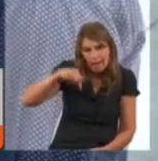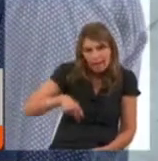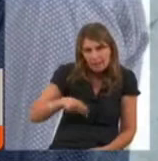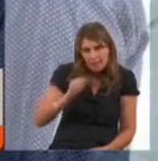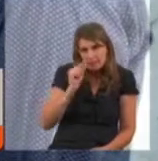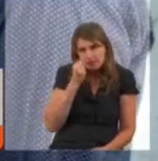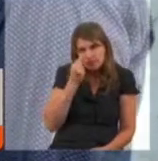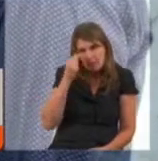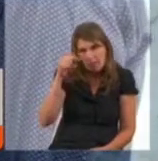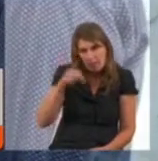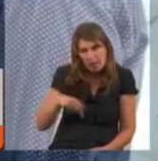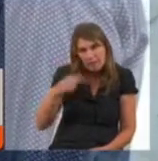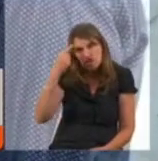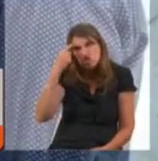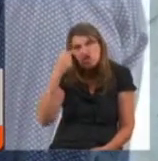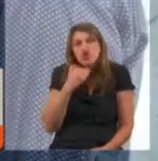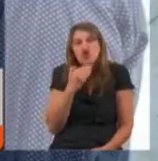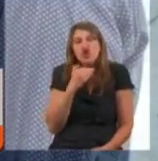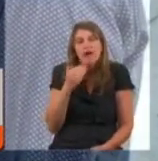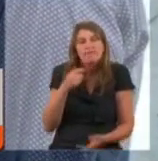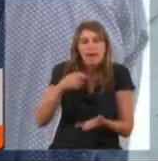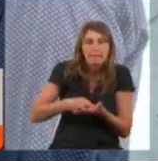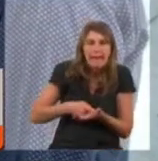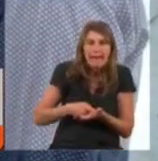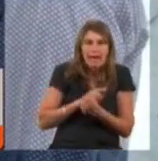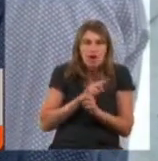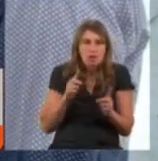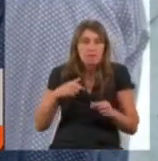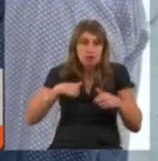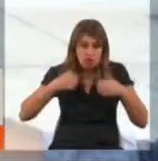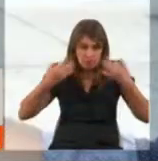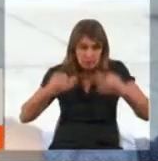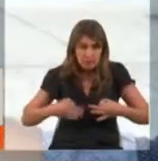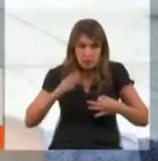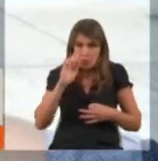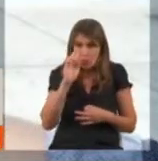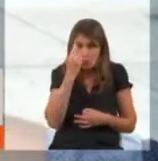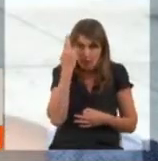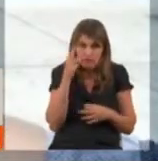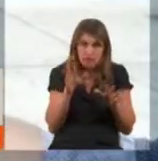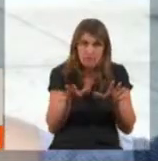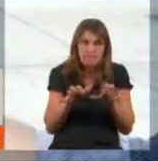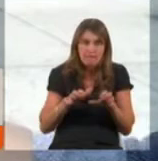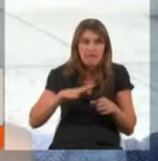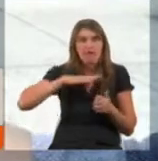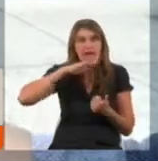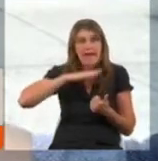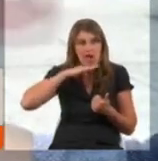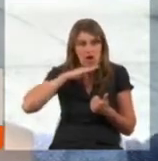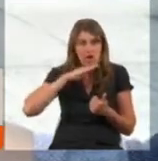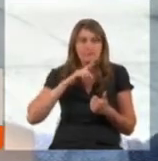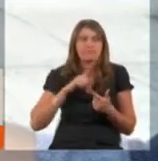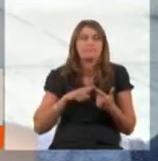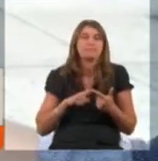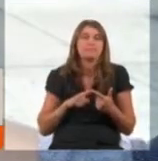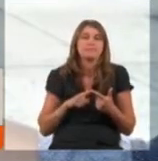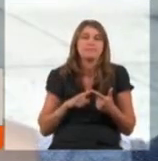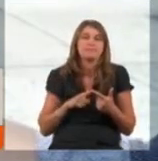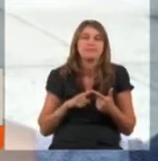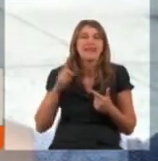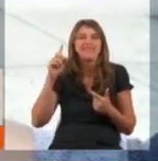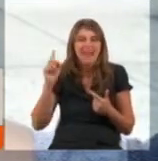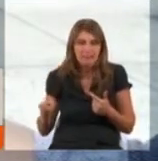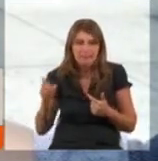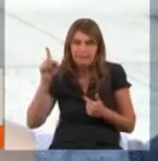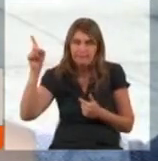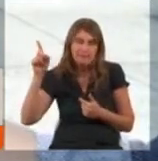que lo iban a cobrar. Yo soy uruguayo, ¿sí? Tengo residencia en Canelones, José Enrique Rodó 566, y también tengo residencia en Buenos